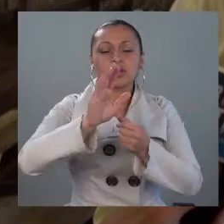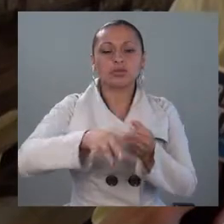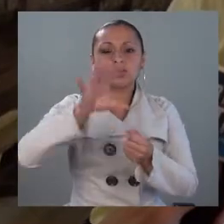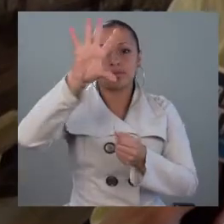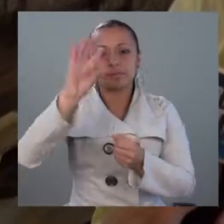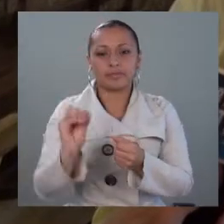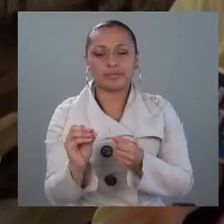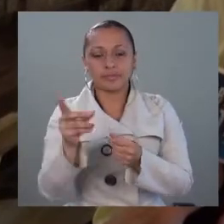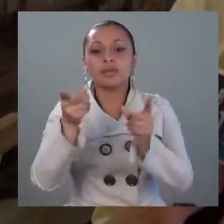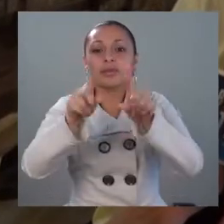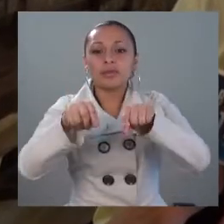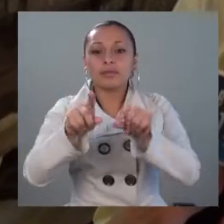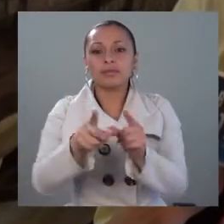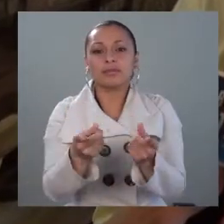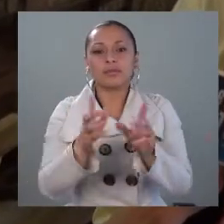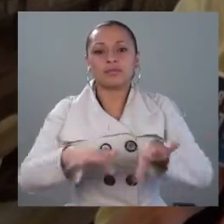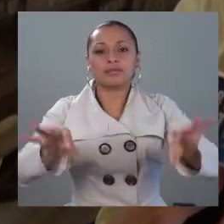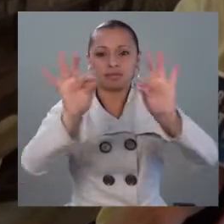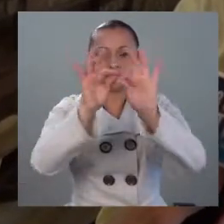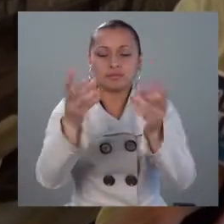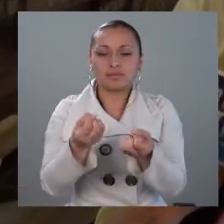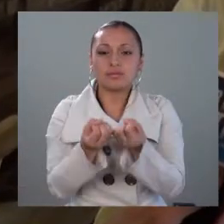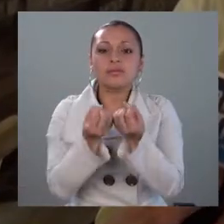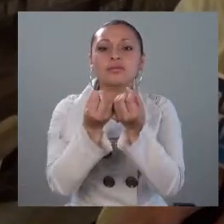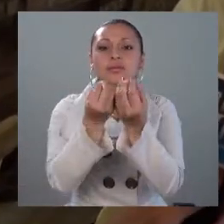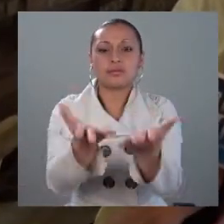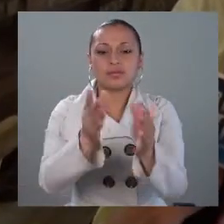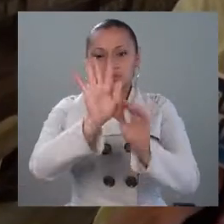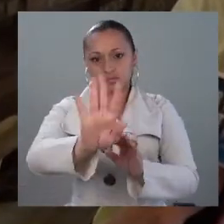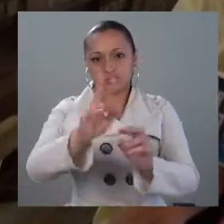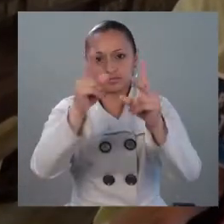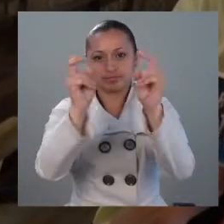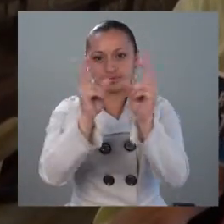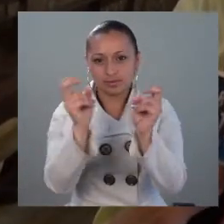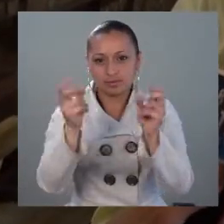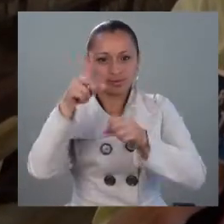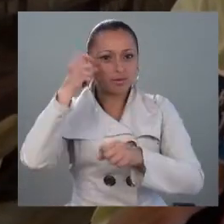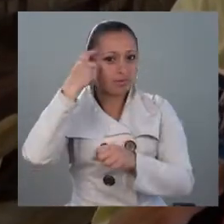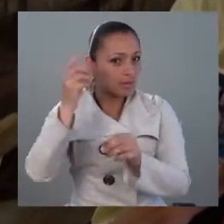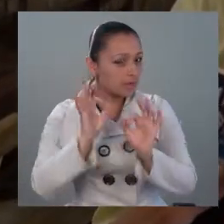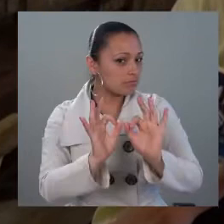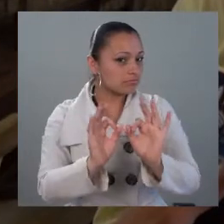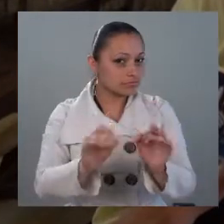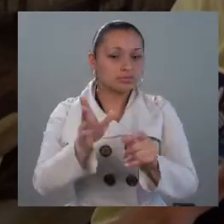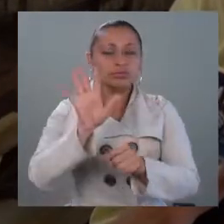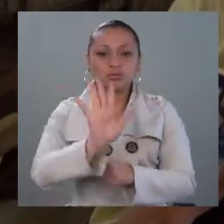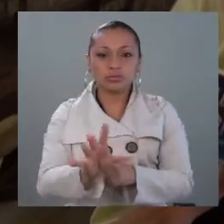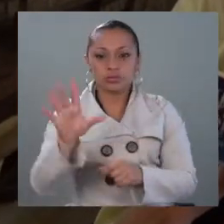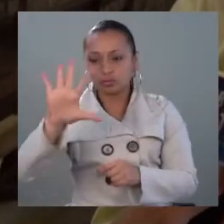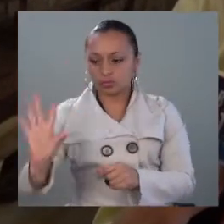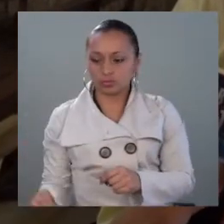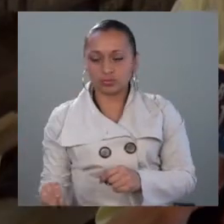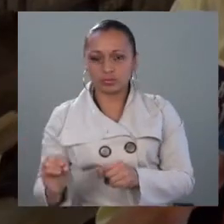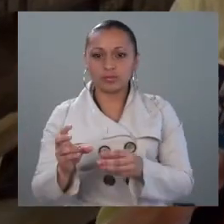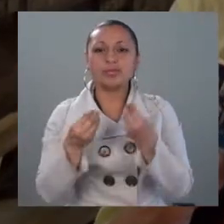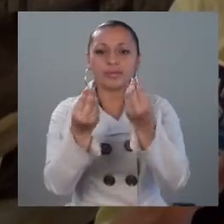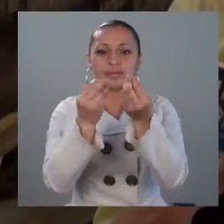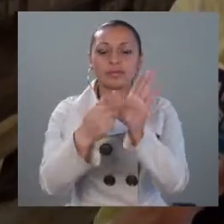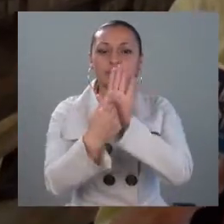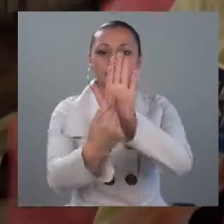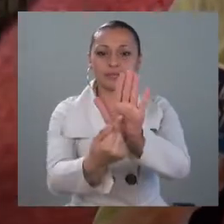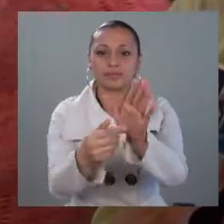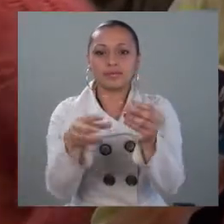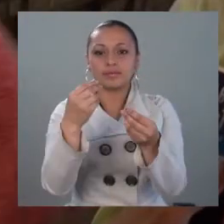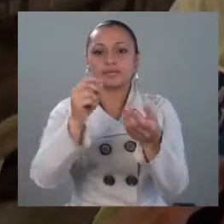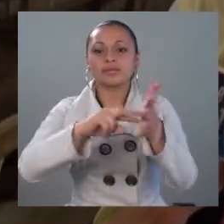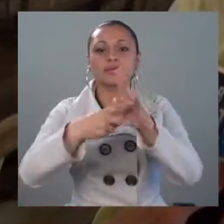pacífica, sino que también llevar los temas de buen gobierno a toda la costa pacífica colombiana. Y llevar ese